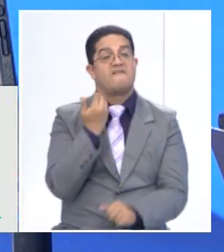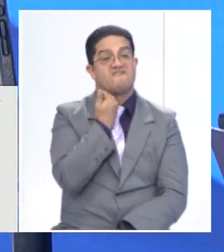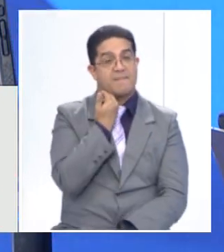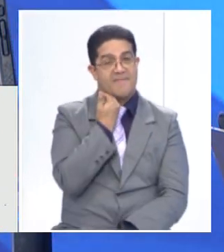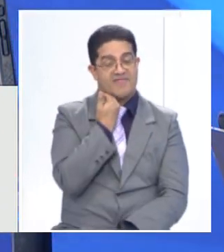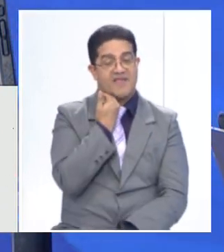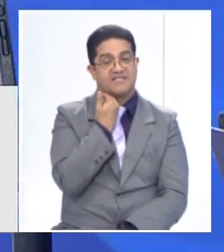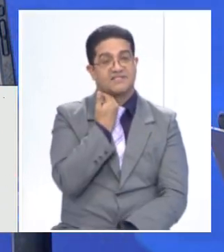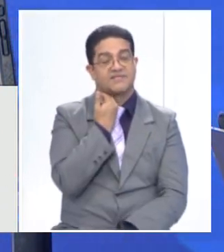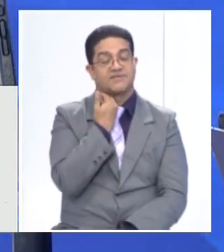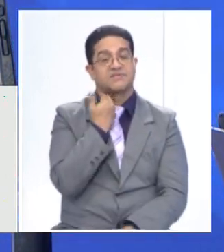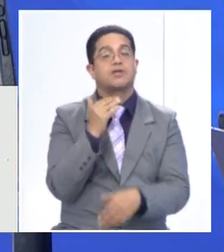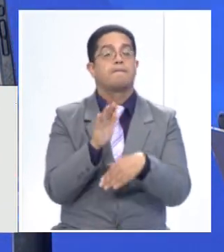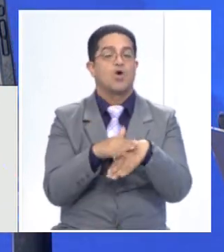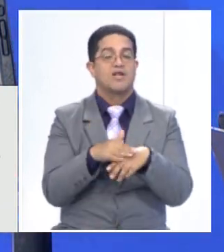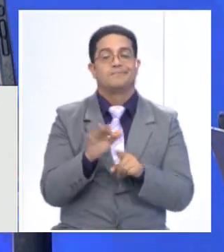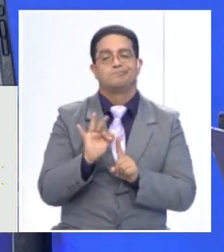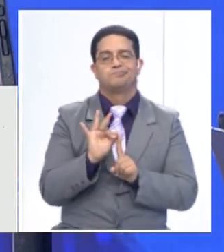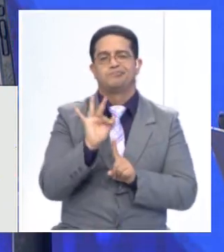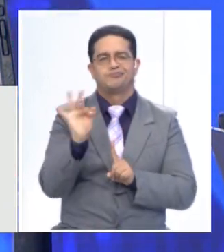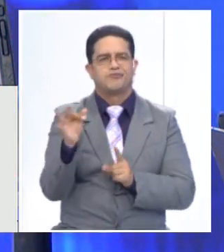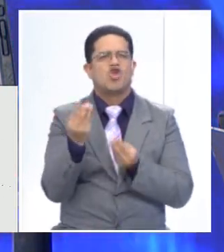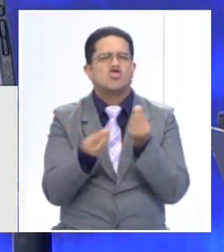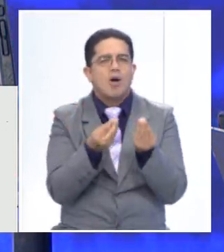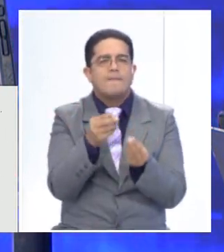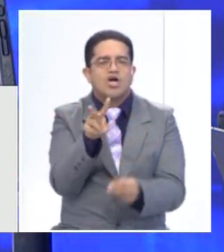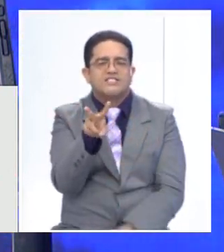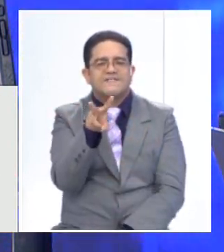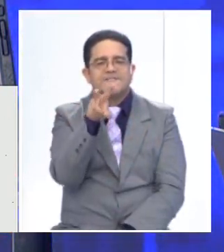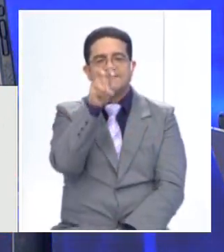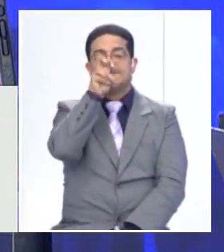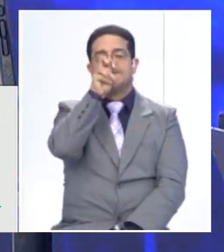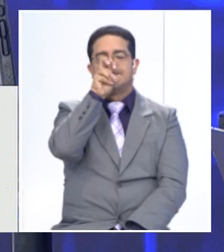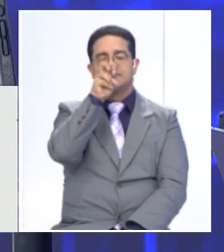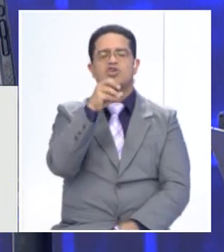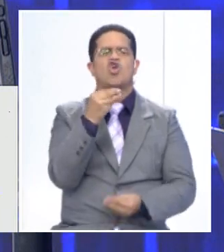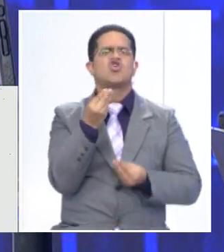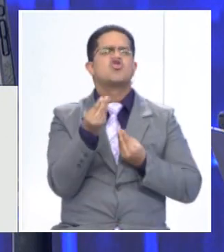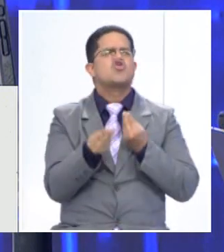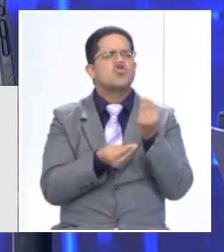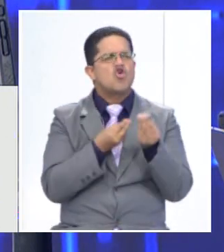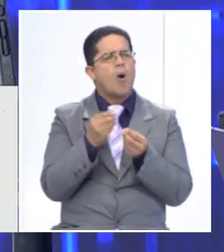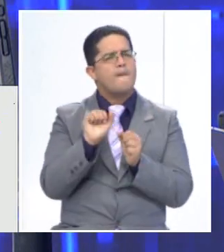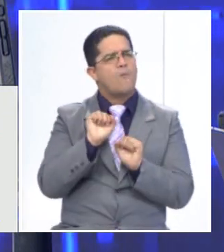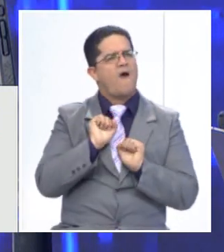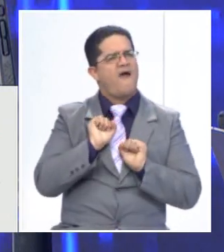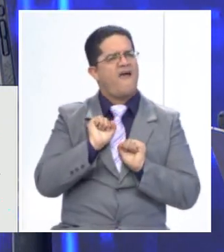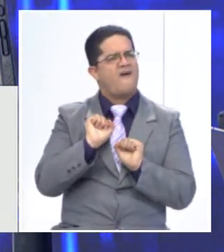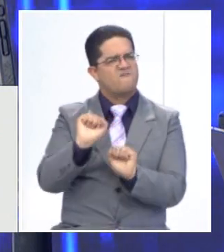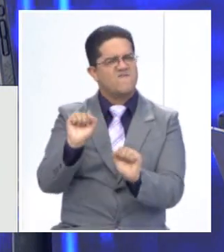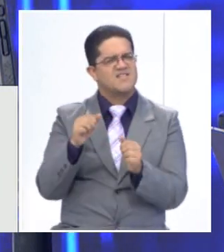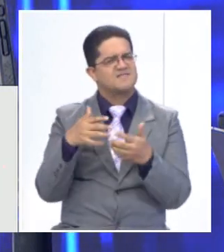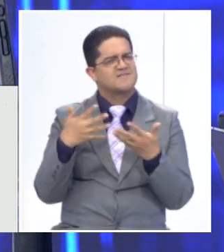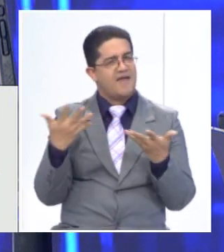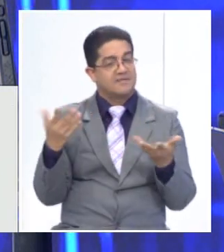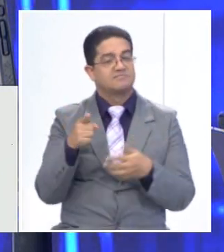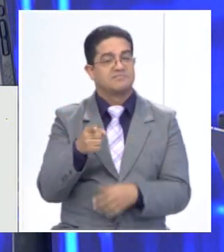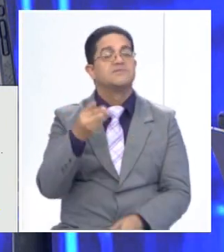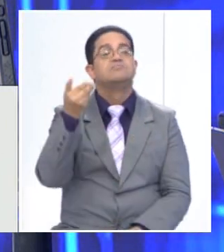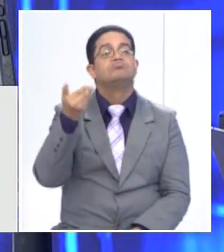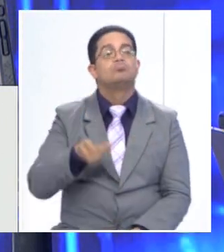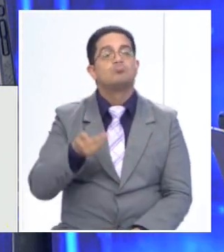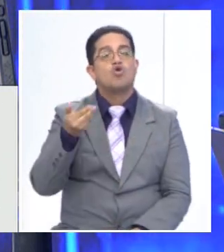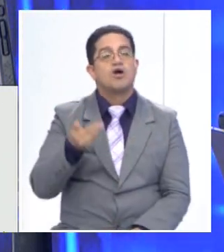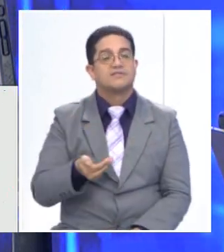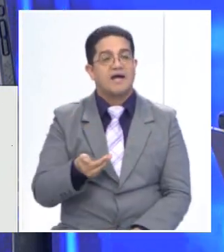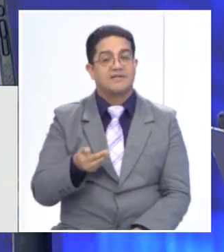porque se transmite a través de la vía aérea. Entonces, ¿cómo hacer, cómo evitar ese tipo de transmisión? Es importante,